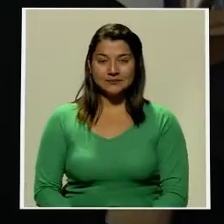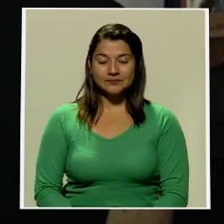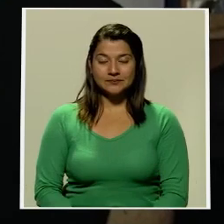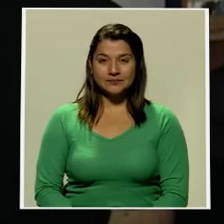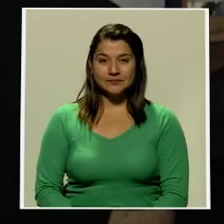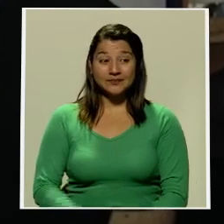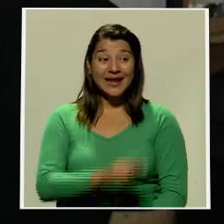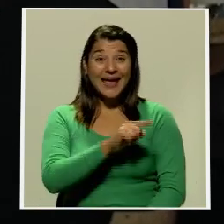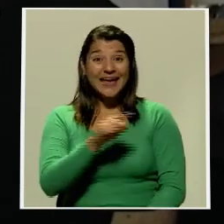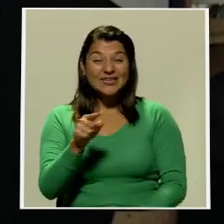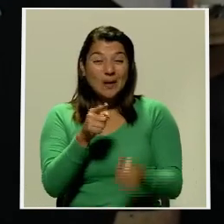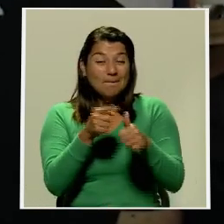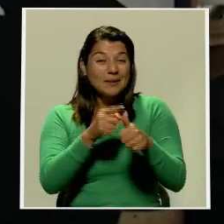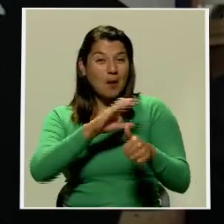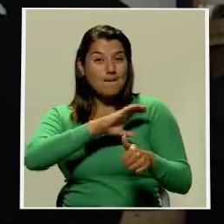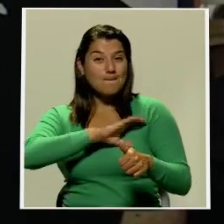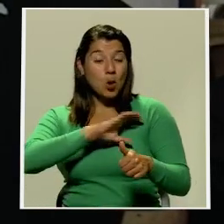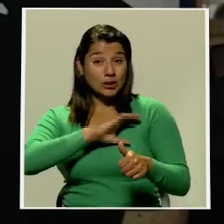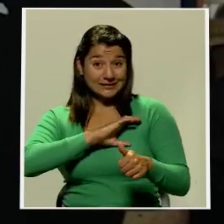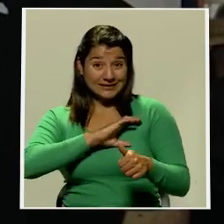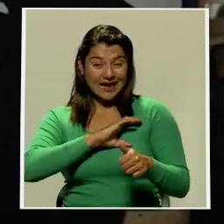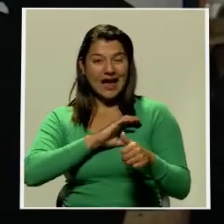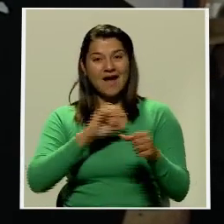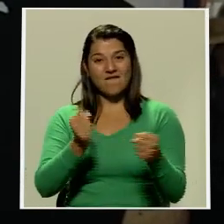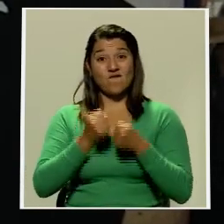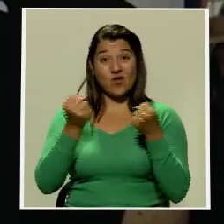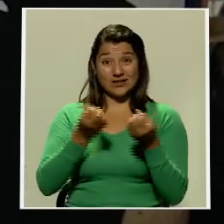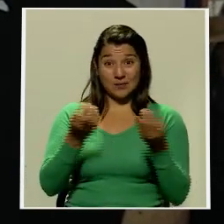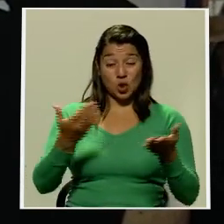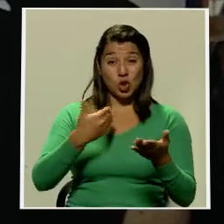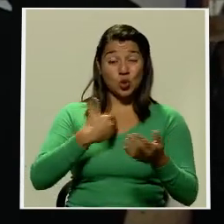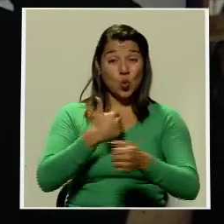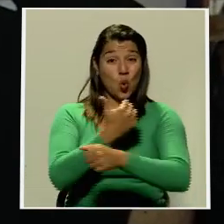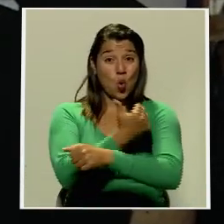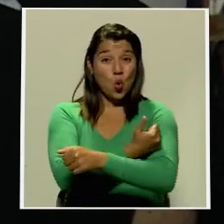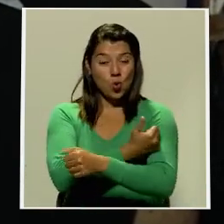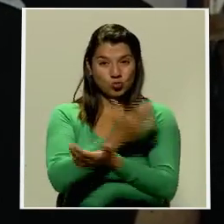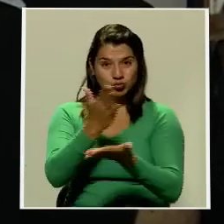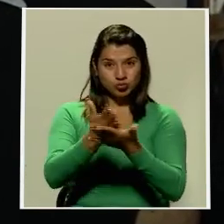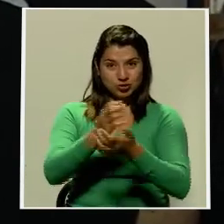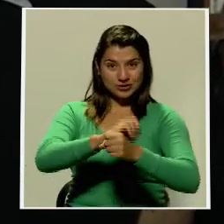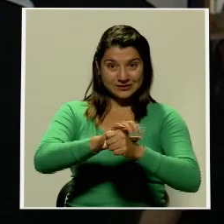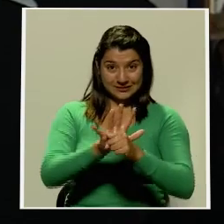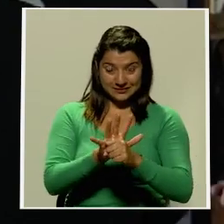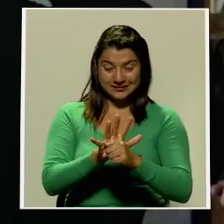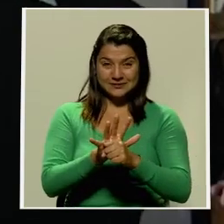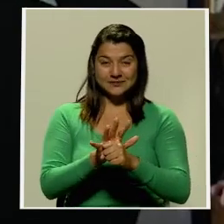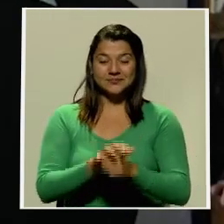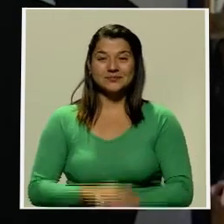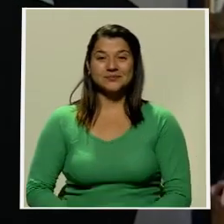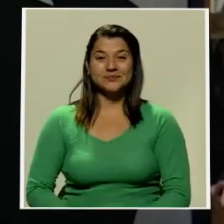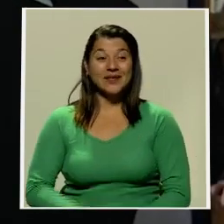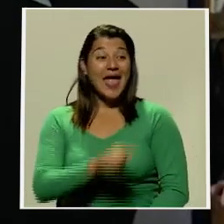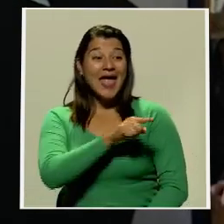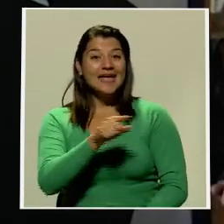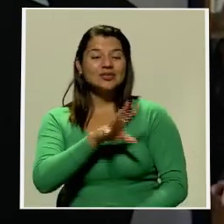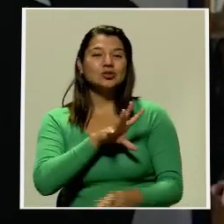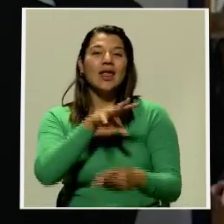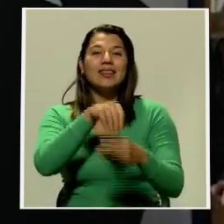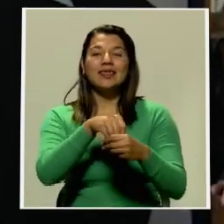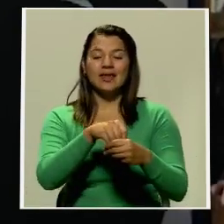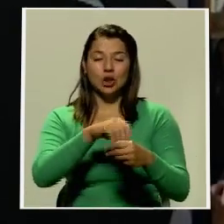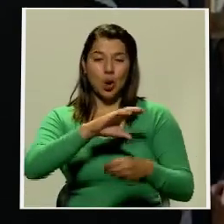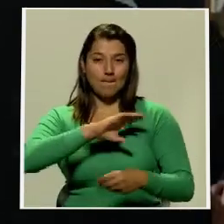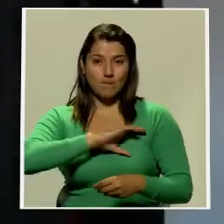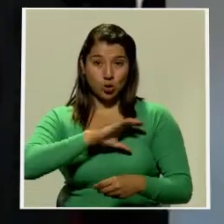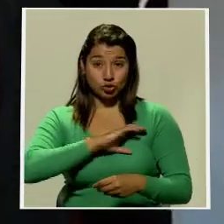Ellos son los primeros policías de la fuerza pública en ser vacunados contra el virus SARS-CoV-2. Ellos pertenecen a la